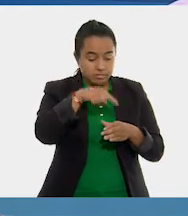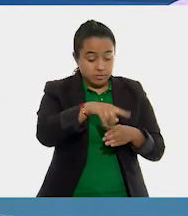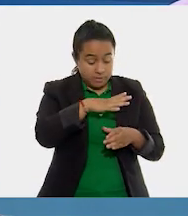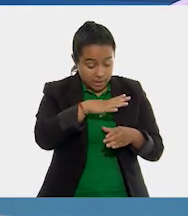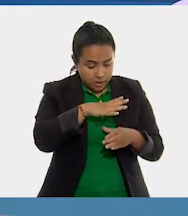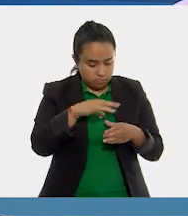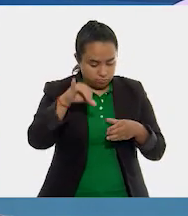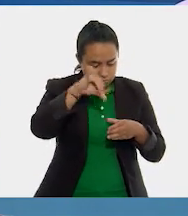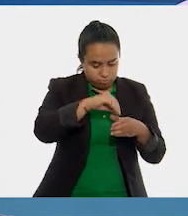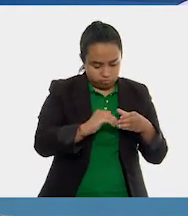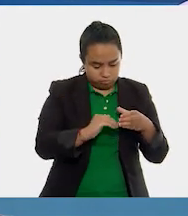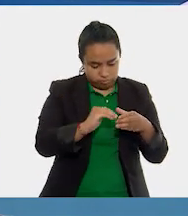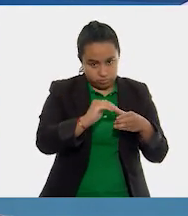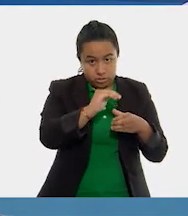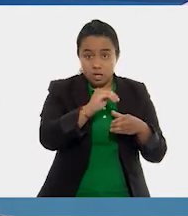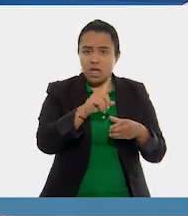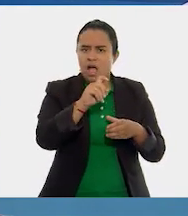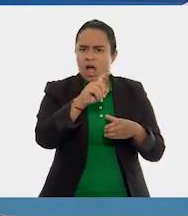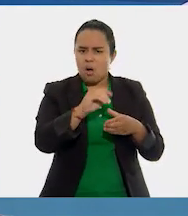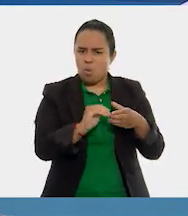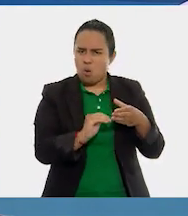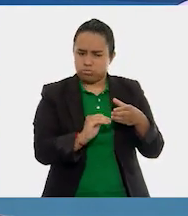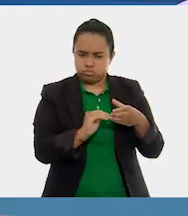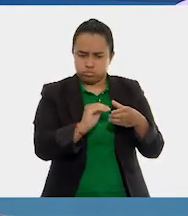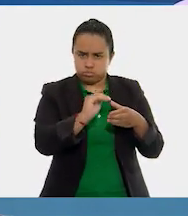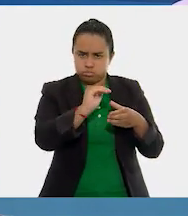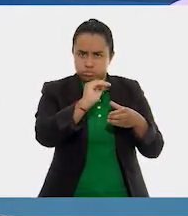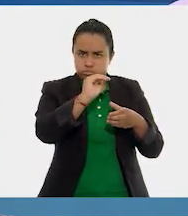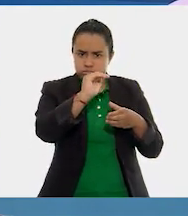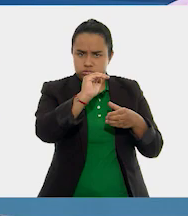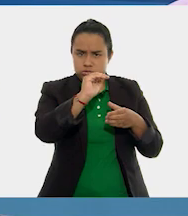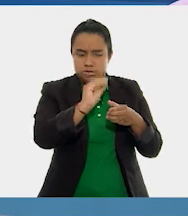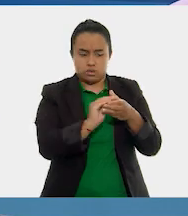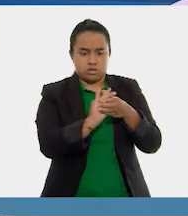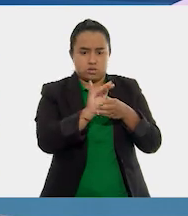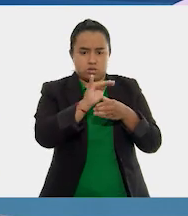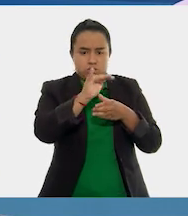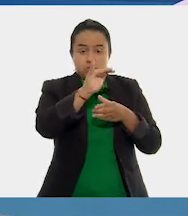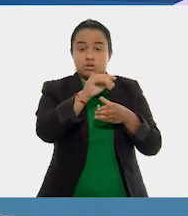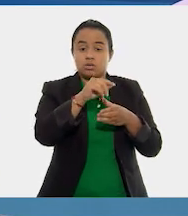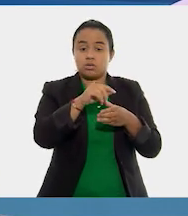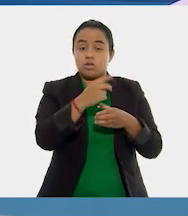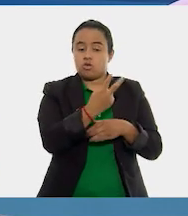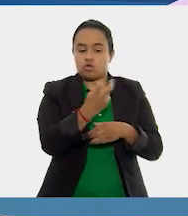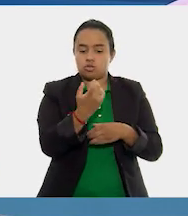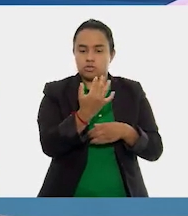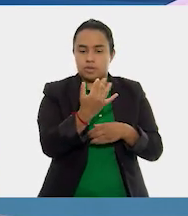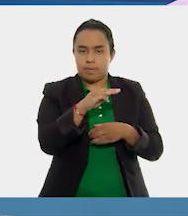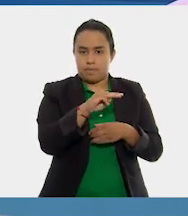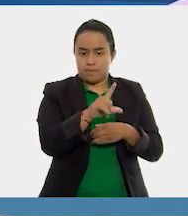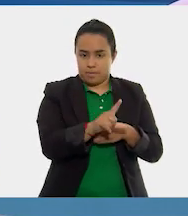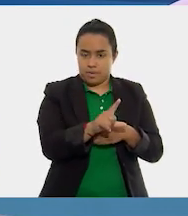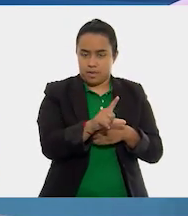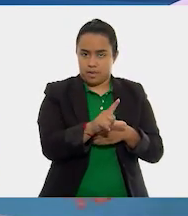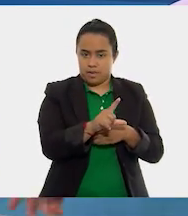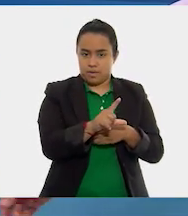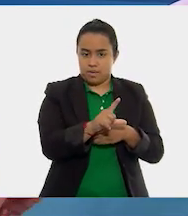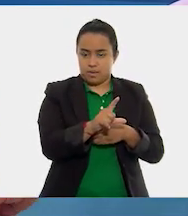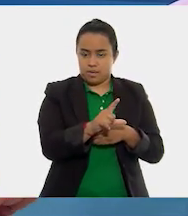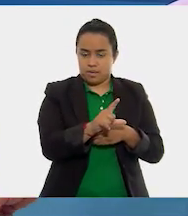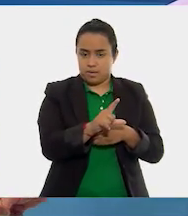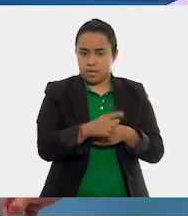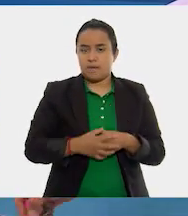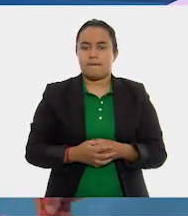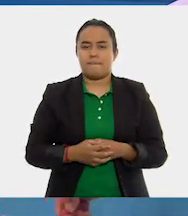Y vamos a ver que el agua fluye o escurre y llega a la mamila a 250 mililitros,